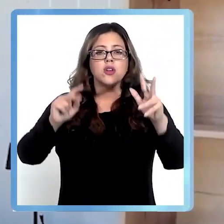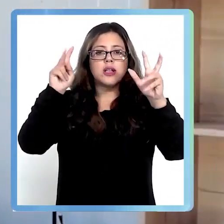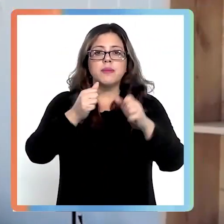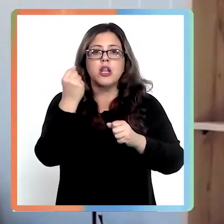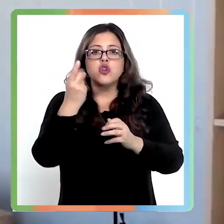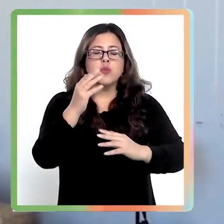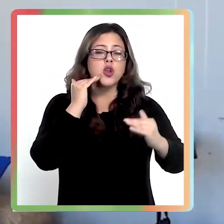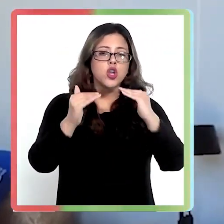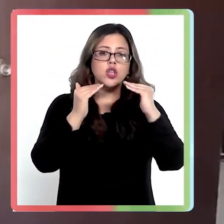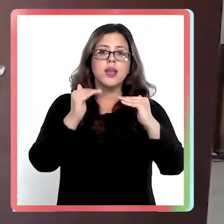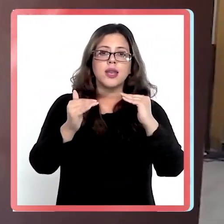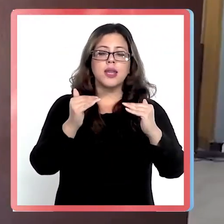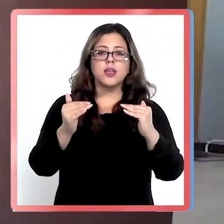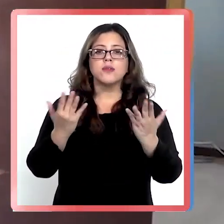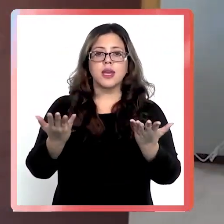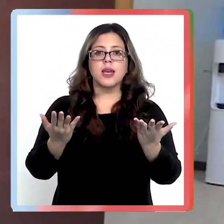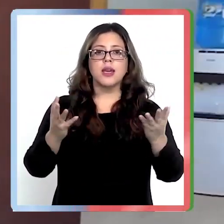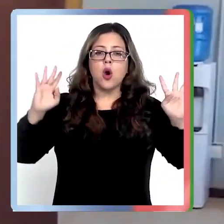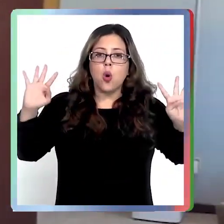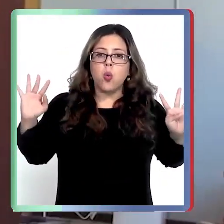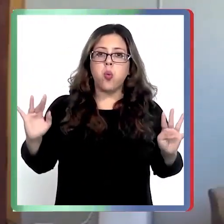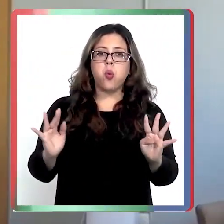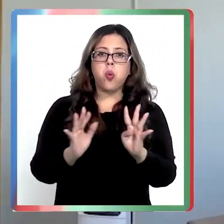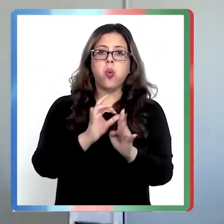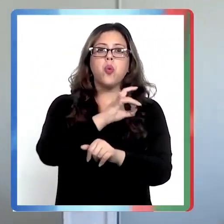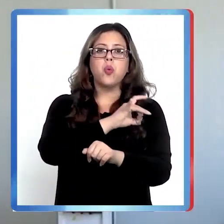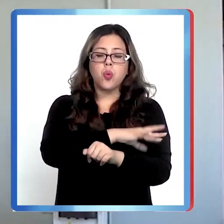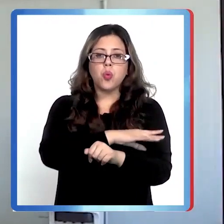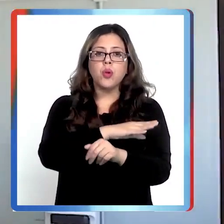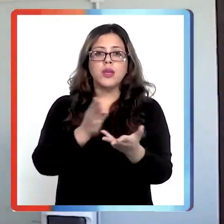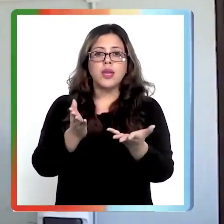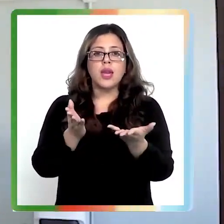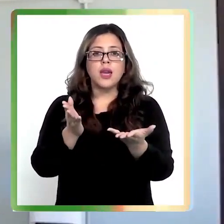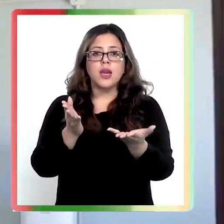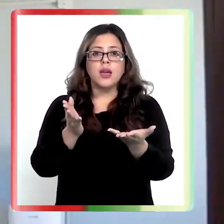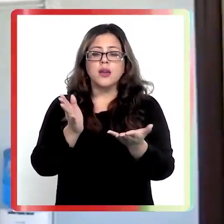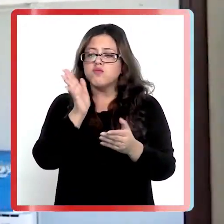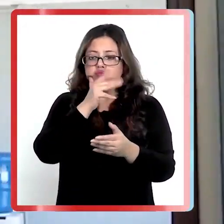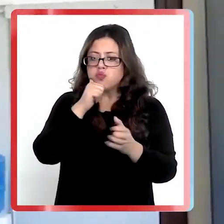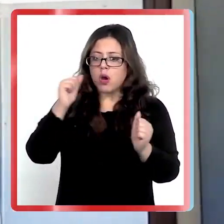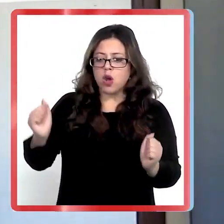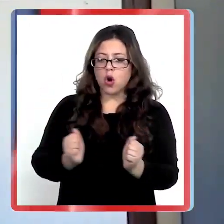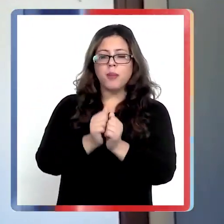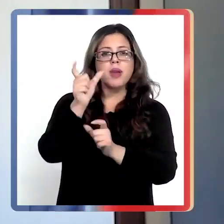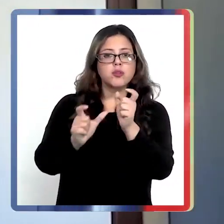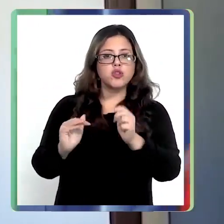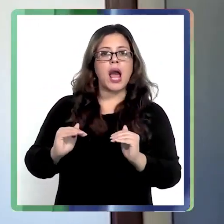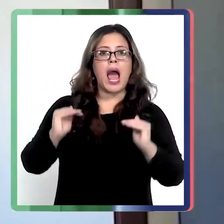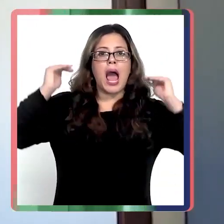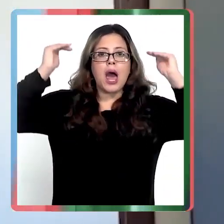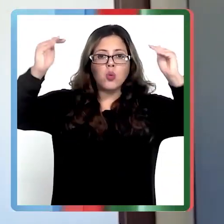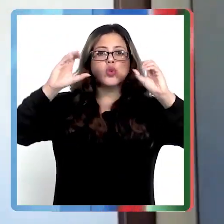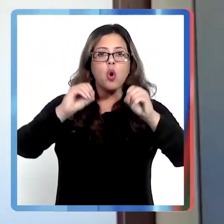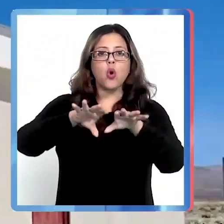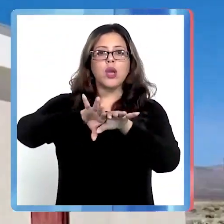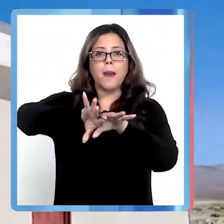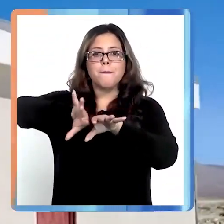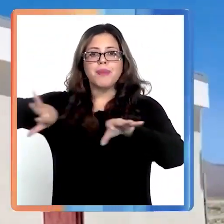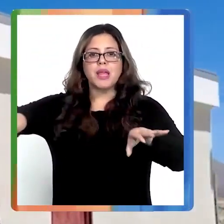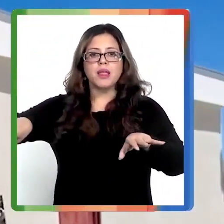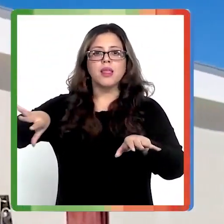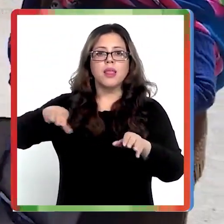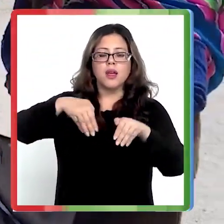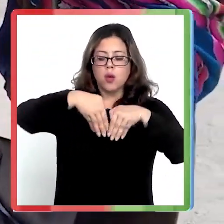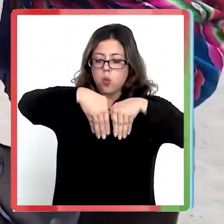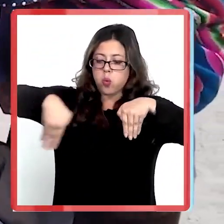ante el gran número de menores de edad que ingresan al país muchas veces sin compañía de adultos responsables o son separados